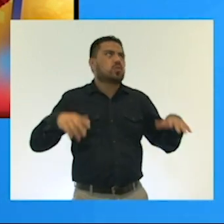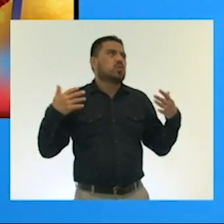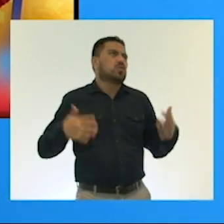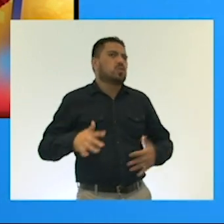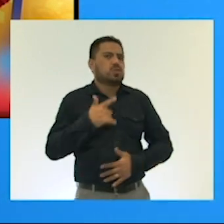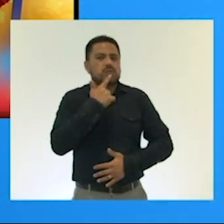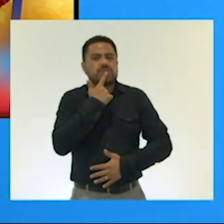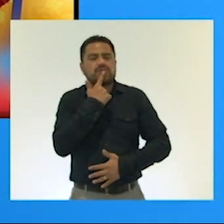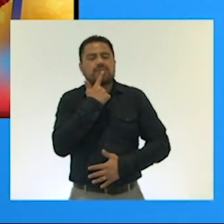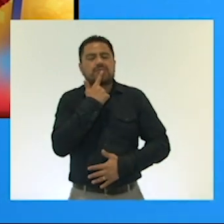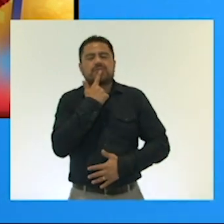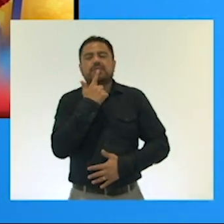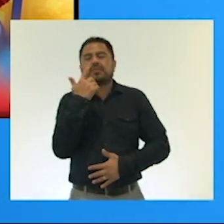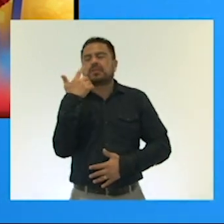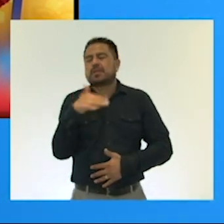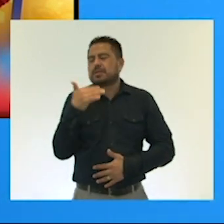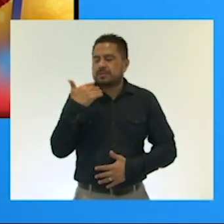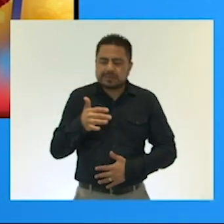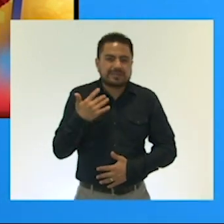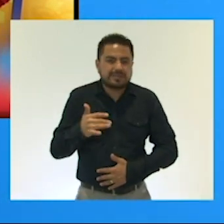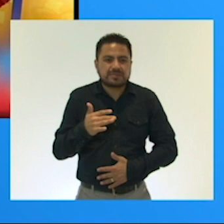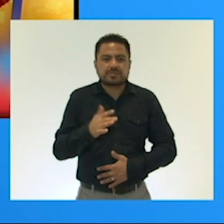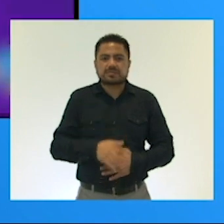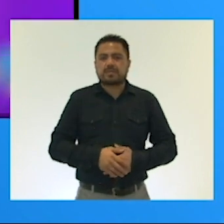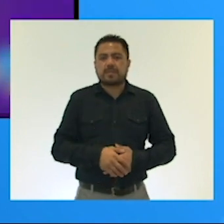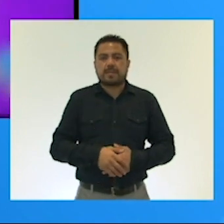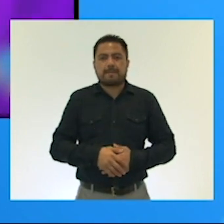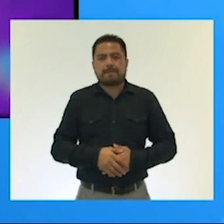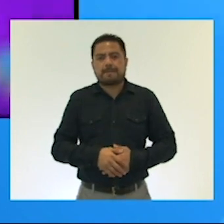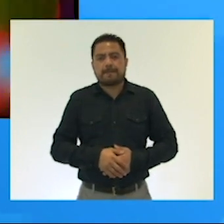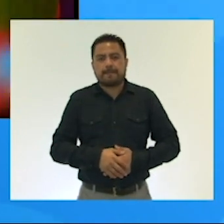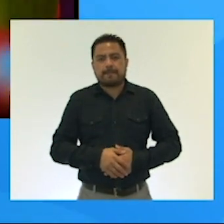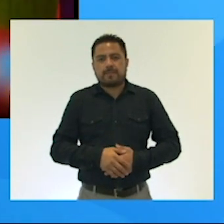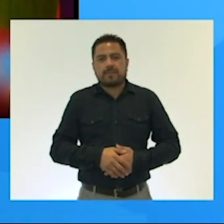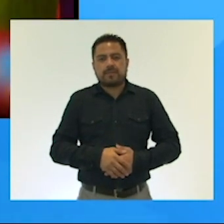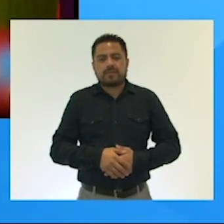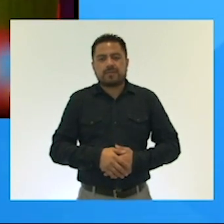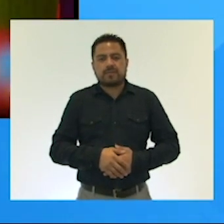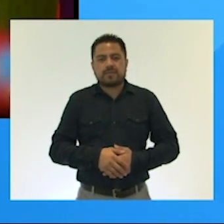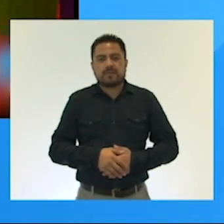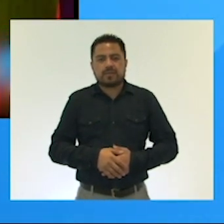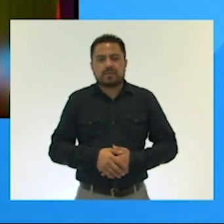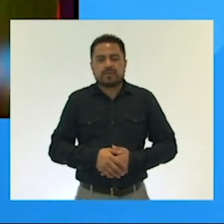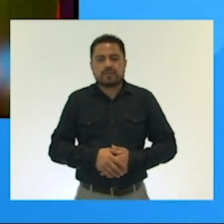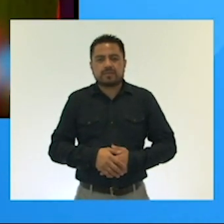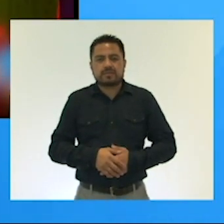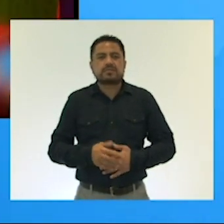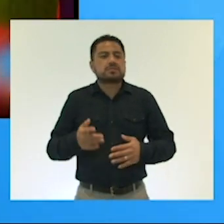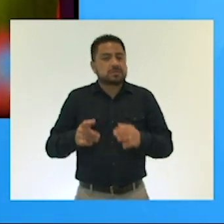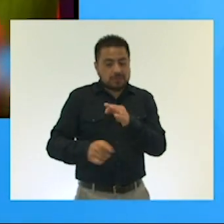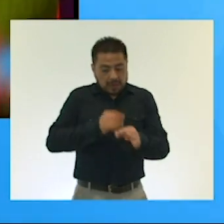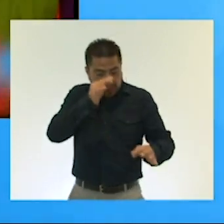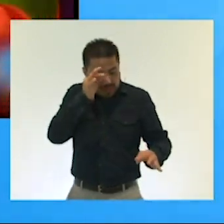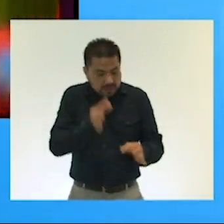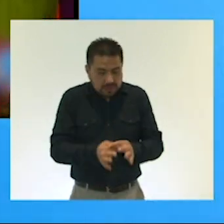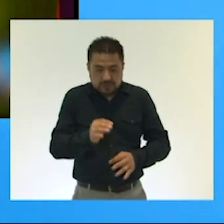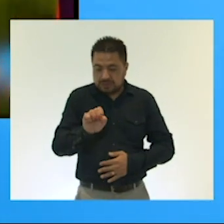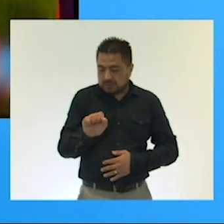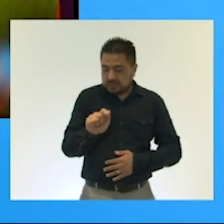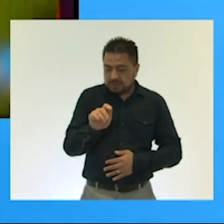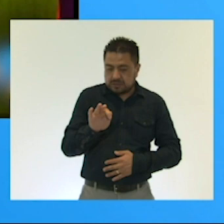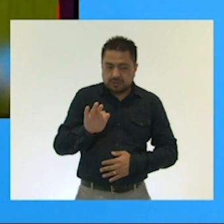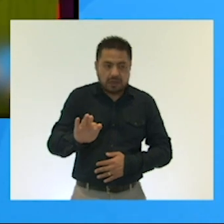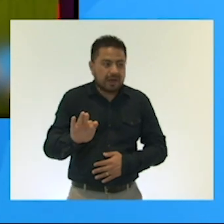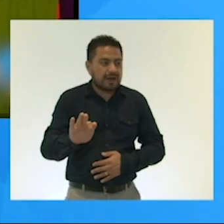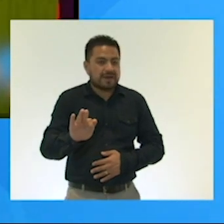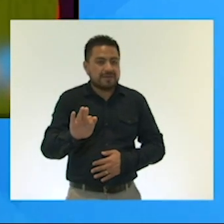¡Qué rico, en serio! Cuelga. ¿Listo, staff? Vamos